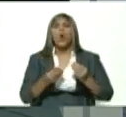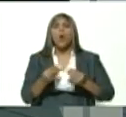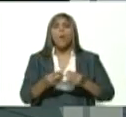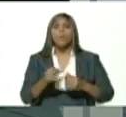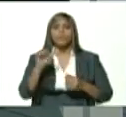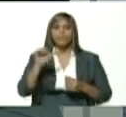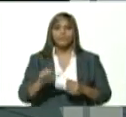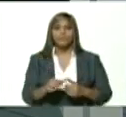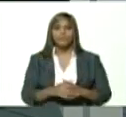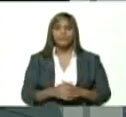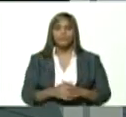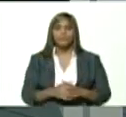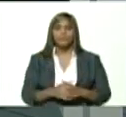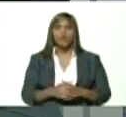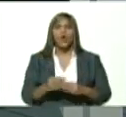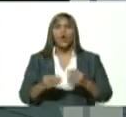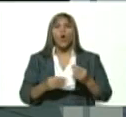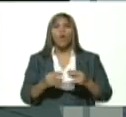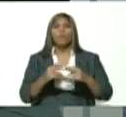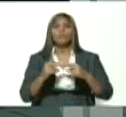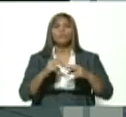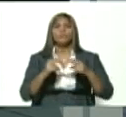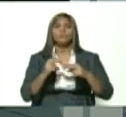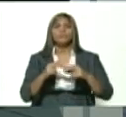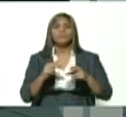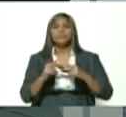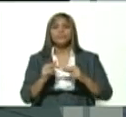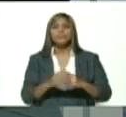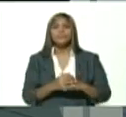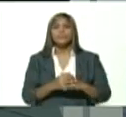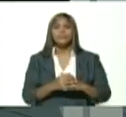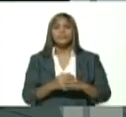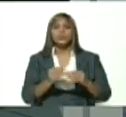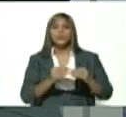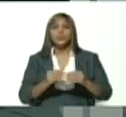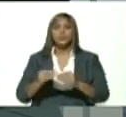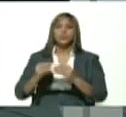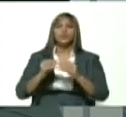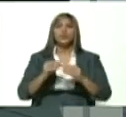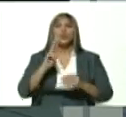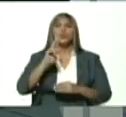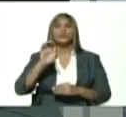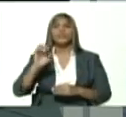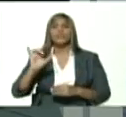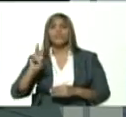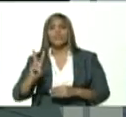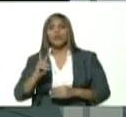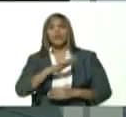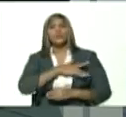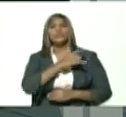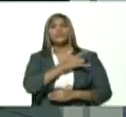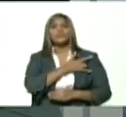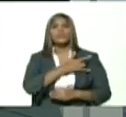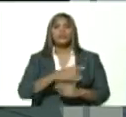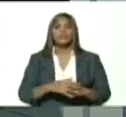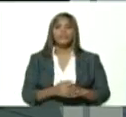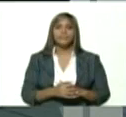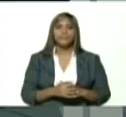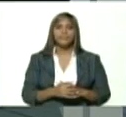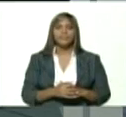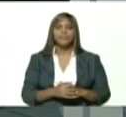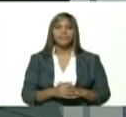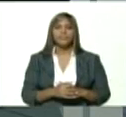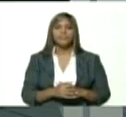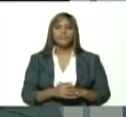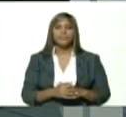Por lo pronto vamos a ver la restauración que se viene realizando a la UCB, a la Casa que Vence la Oscuridad,